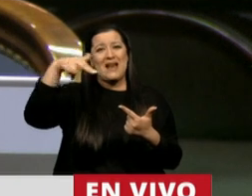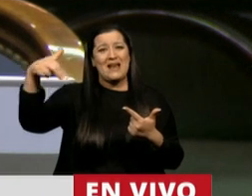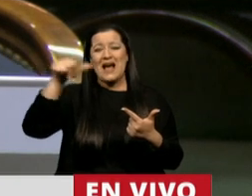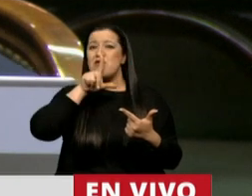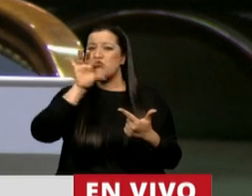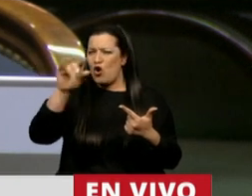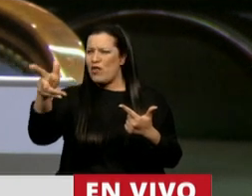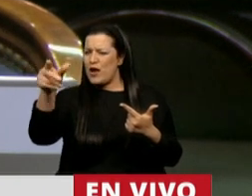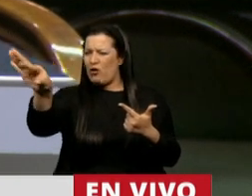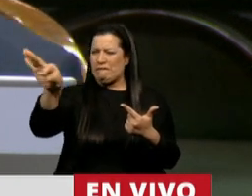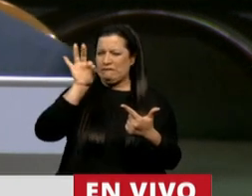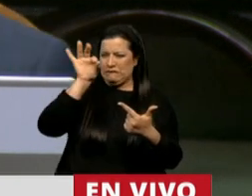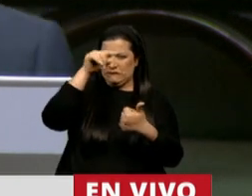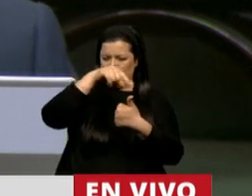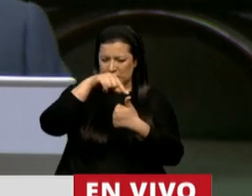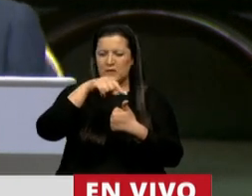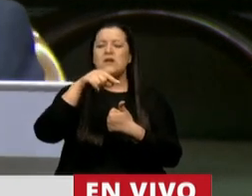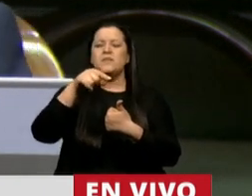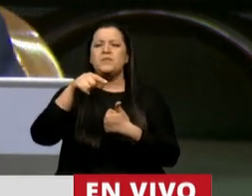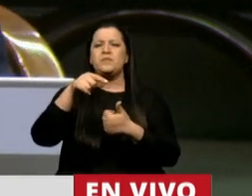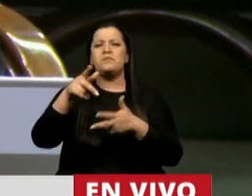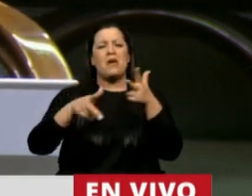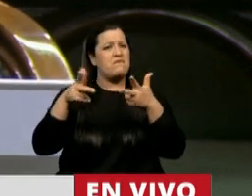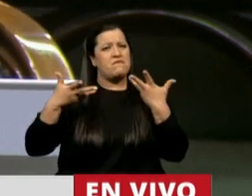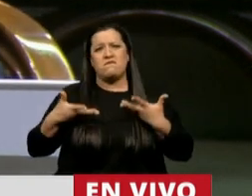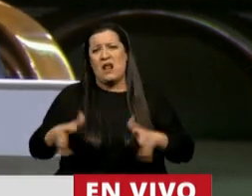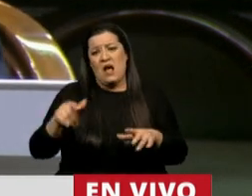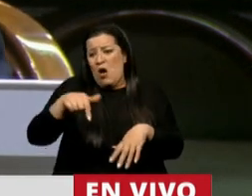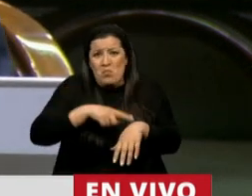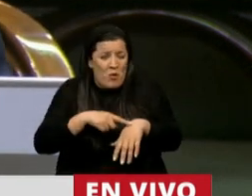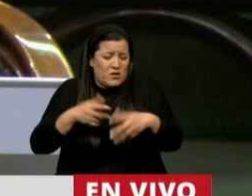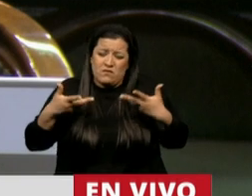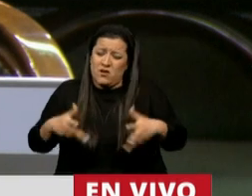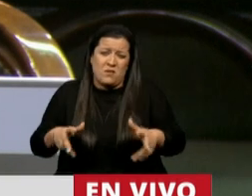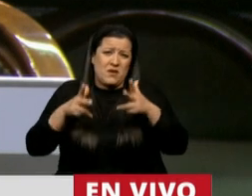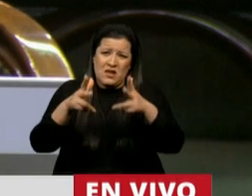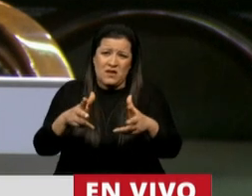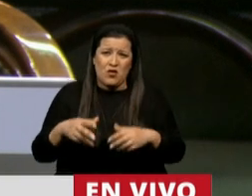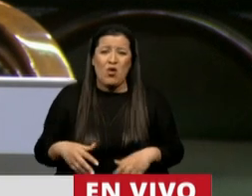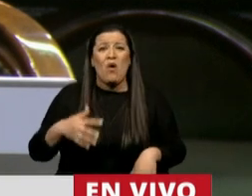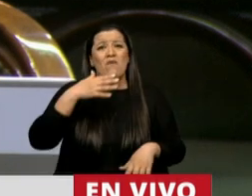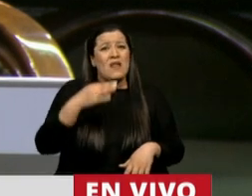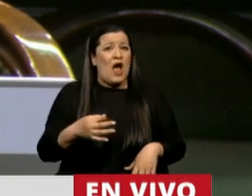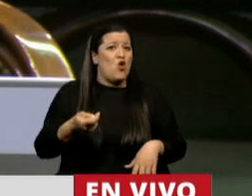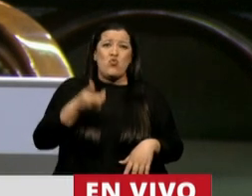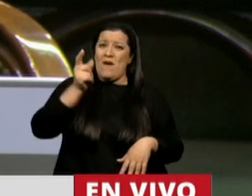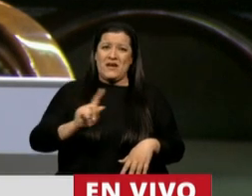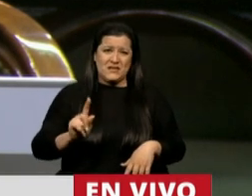penat para hablar con toda franqueza a esta altura quiero decir que no ha sido